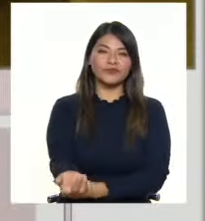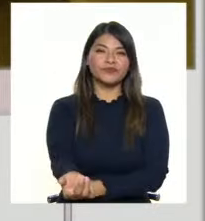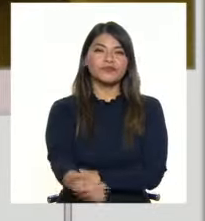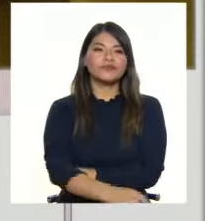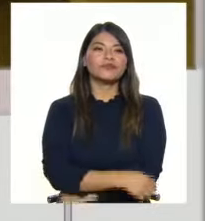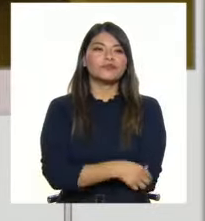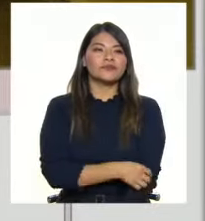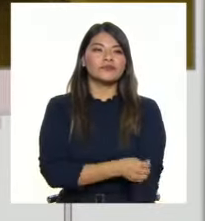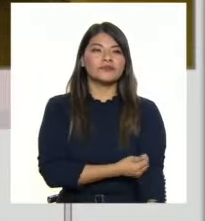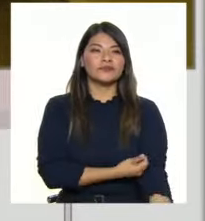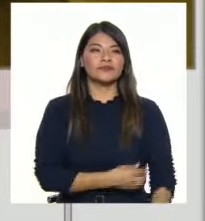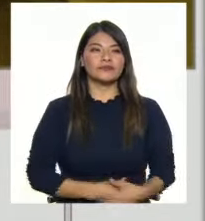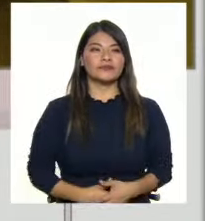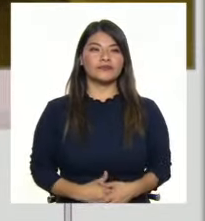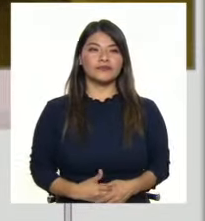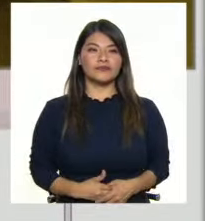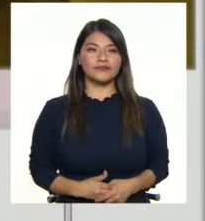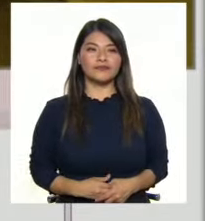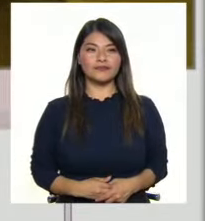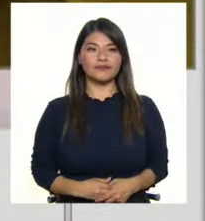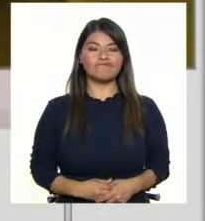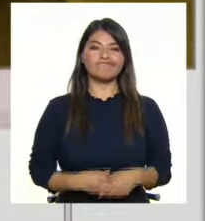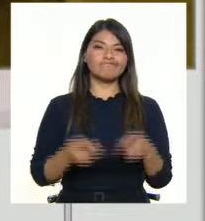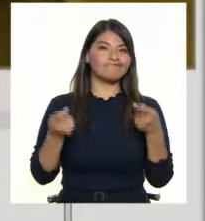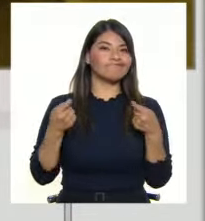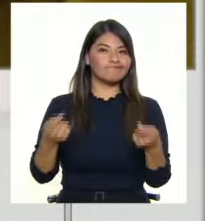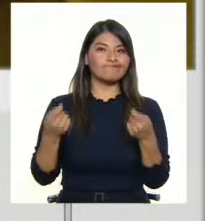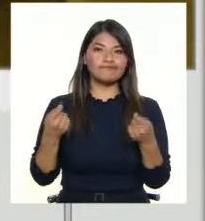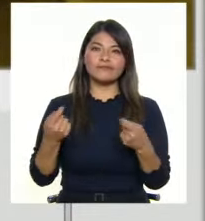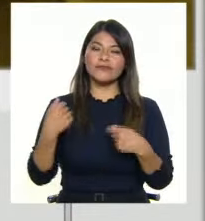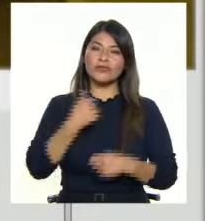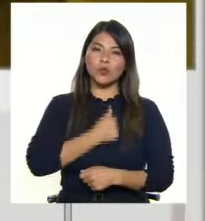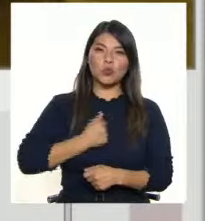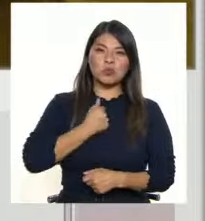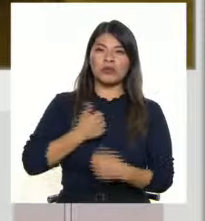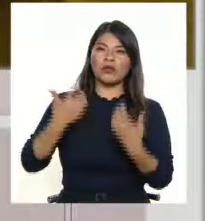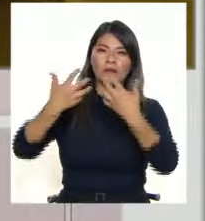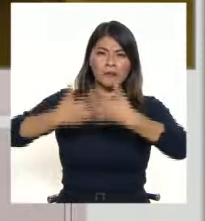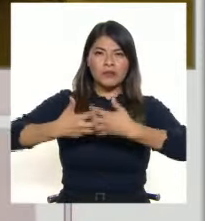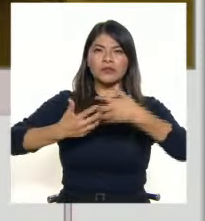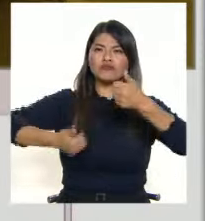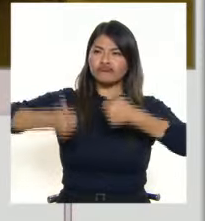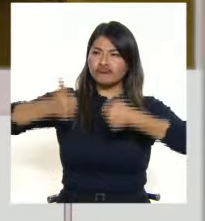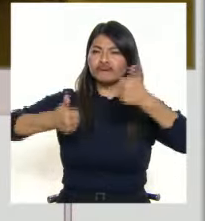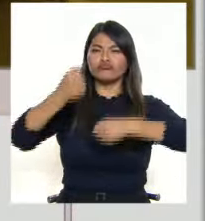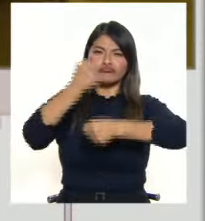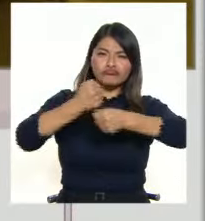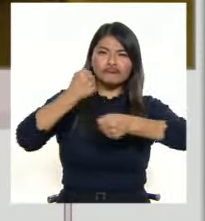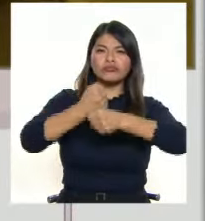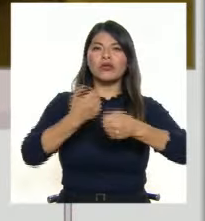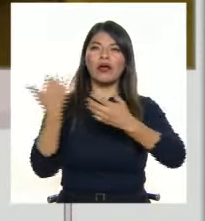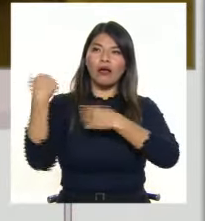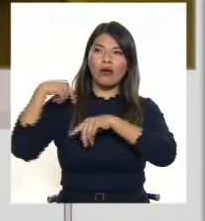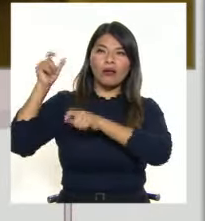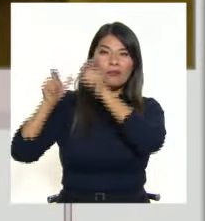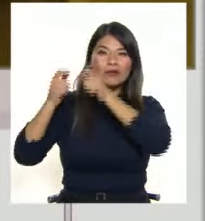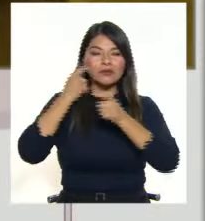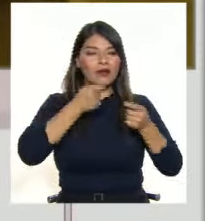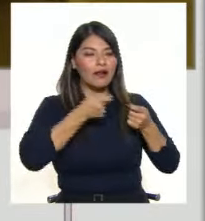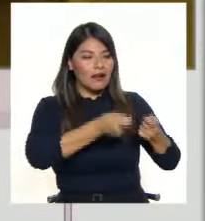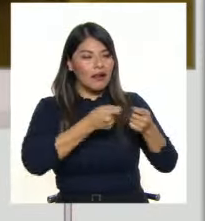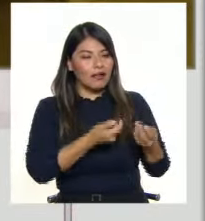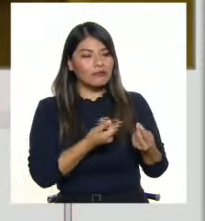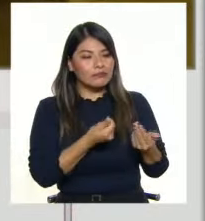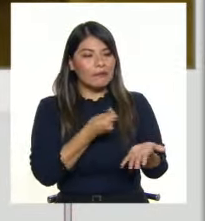seguridad ciudadana. Y de la extorsión. Así ¿no? es. Lamentablemente con empresarios que luchan día a día para salir adelante. Ellos son las principales víctimas de